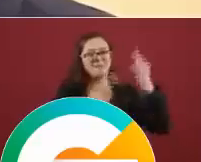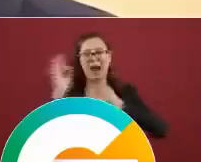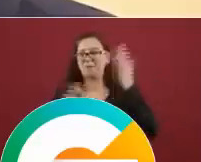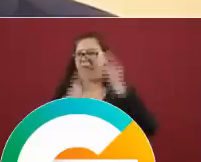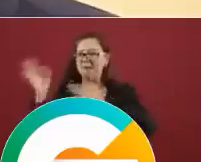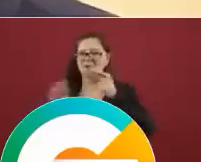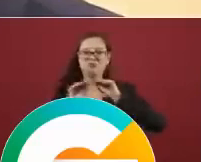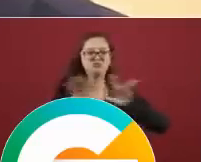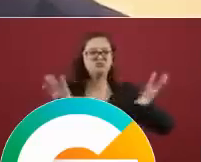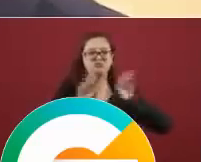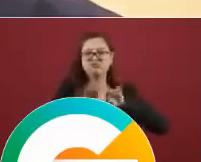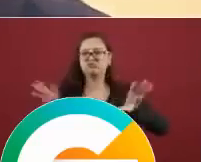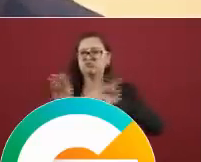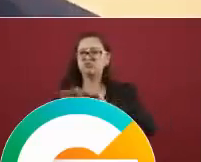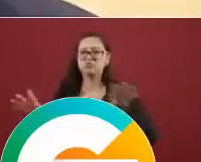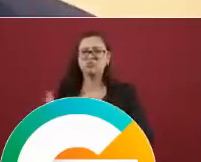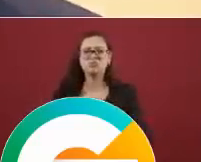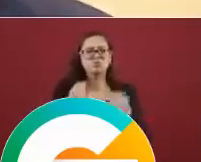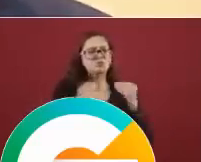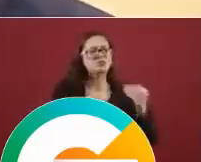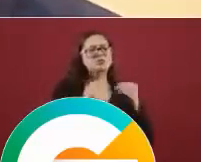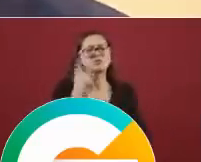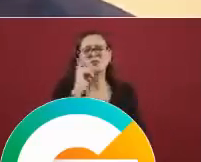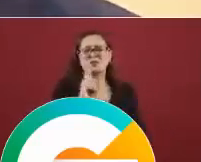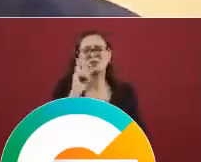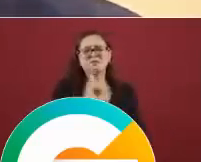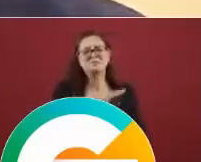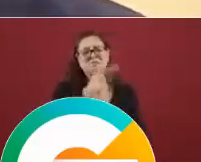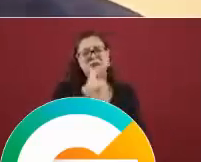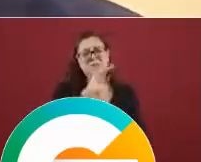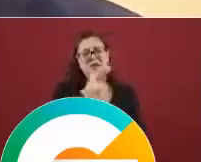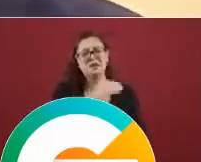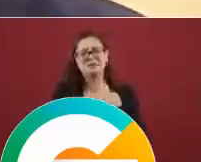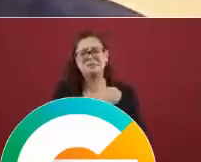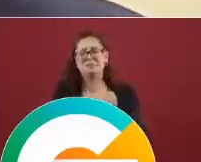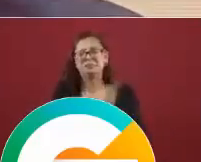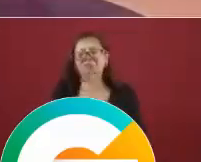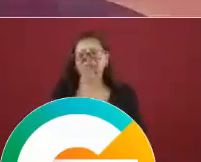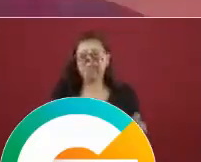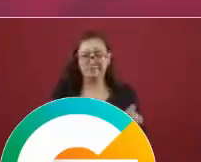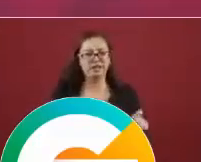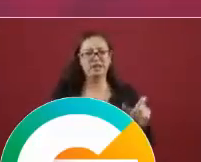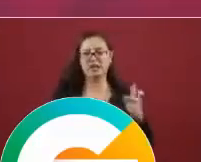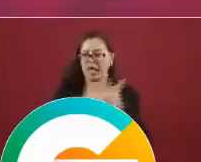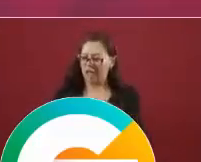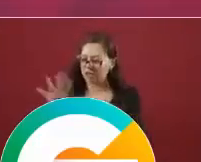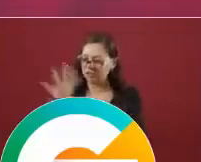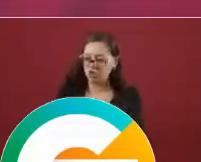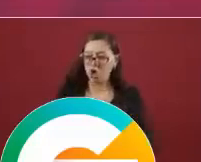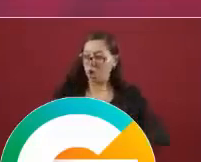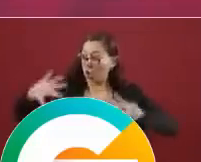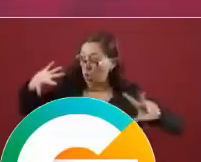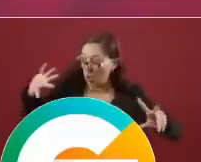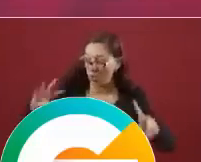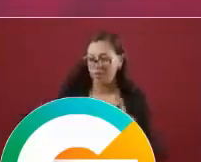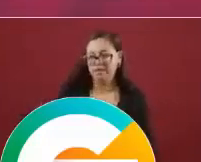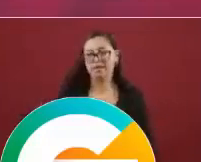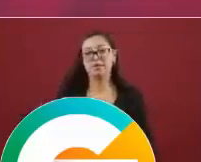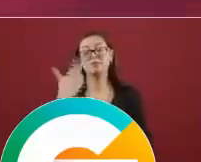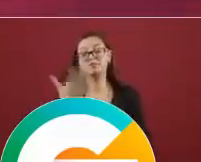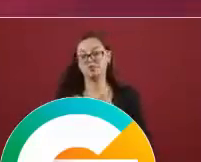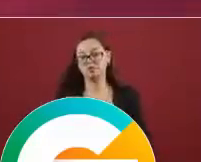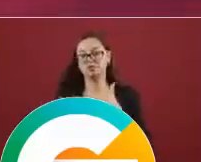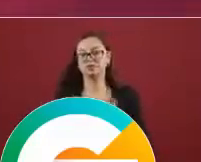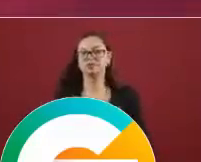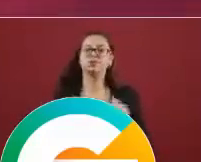frena el incremento en el consumo, se va a poder garantizar la paz y la tranquilidad. Pronto les vamos